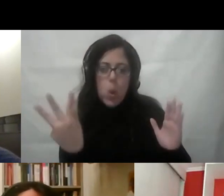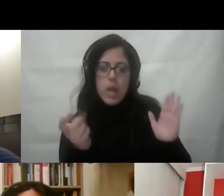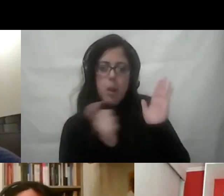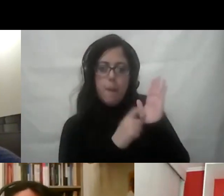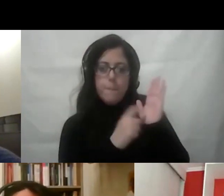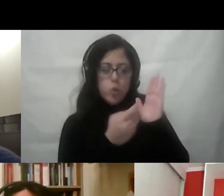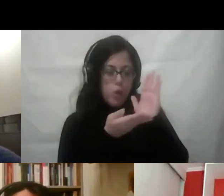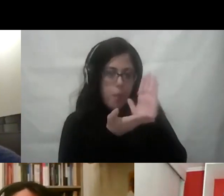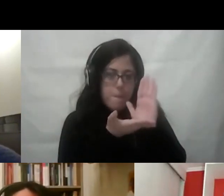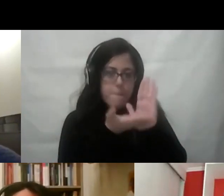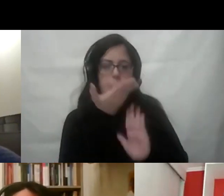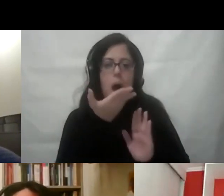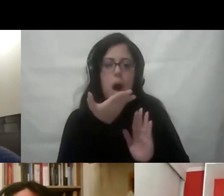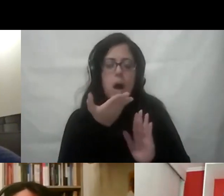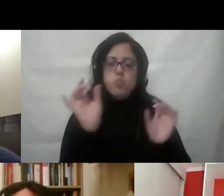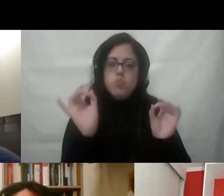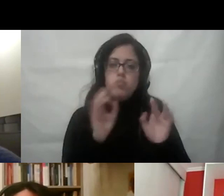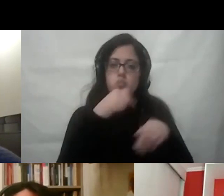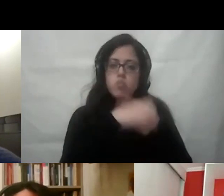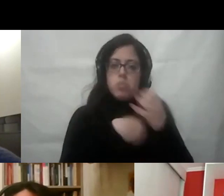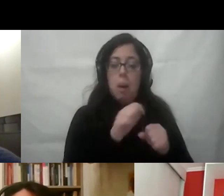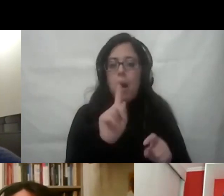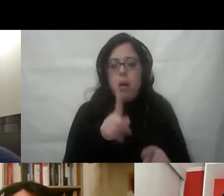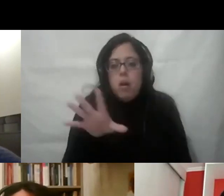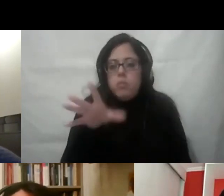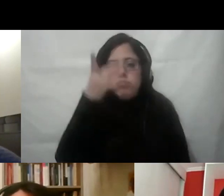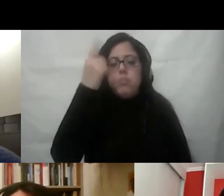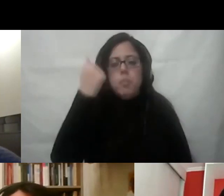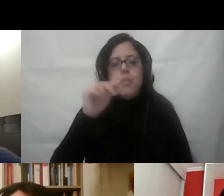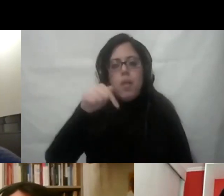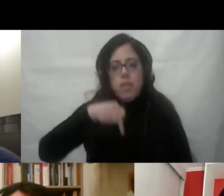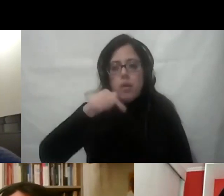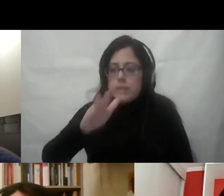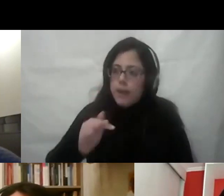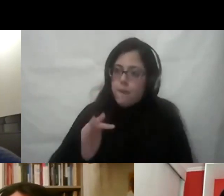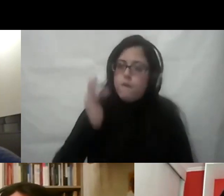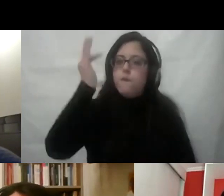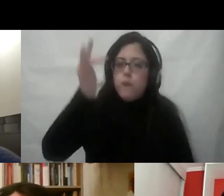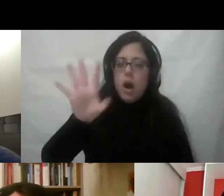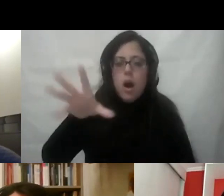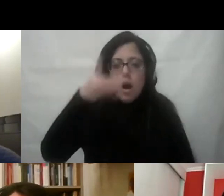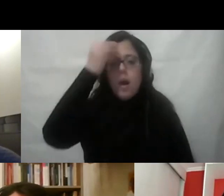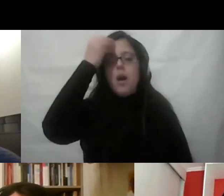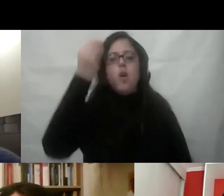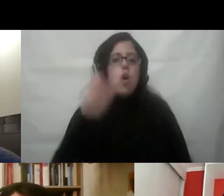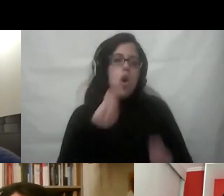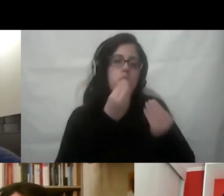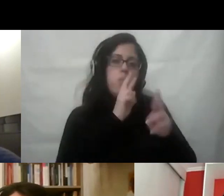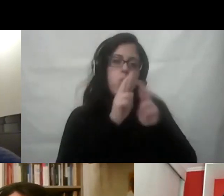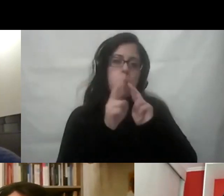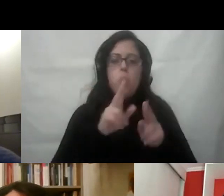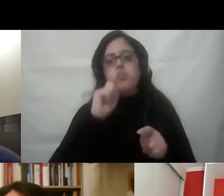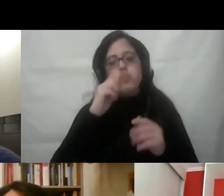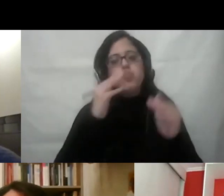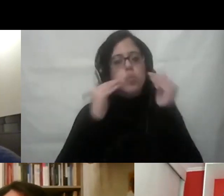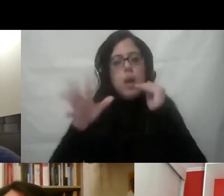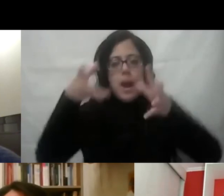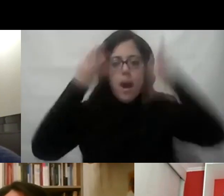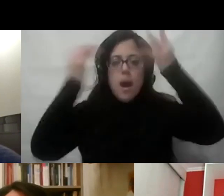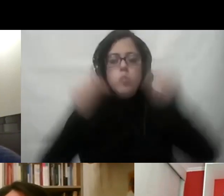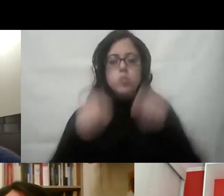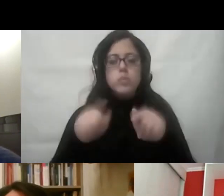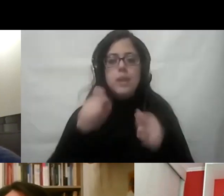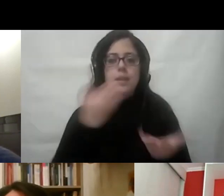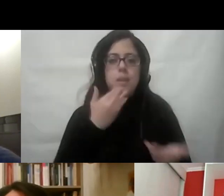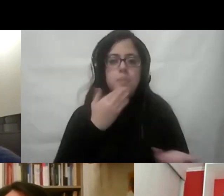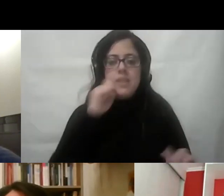pero de aquí a varios años empieza a notarse. Bueno, la respuesta es porque los niños están aprendiendo, ¿ya? Y desde ahí,